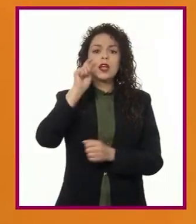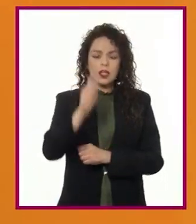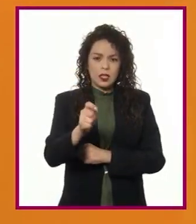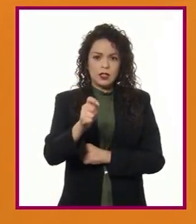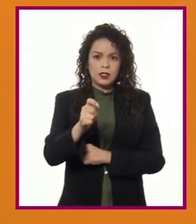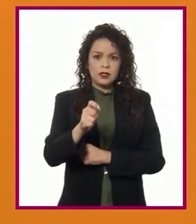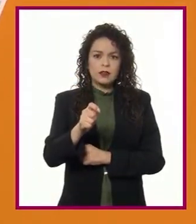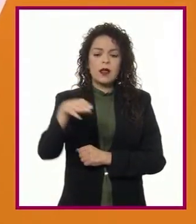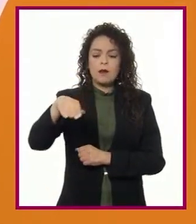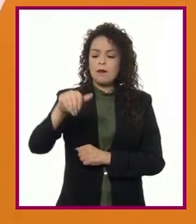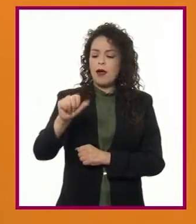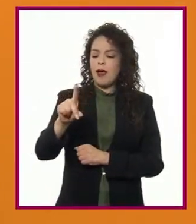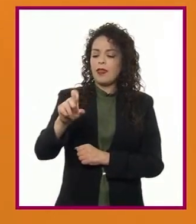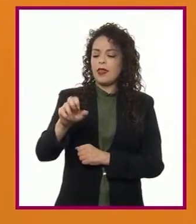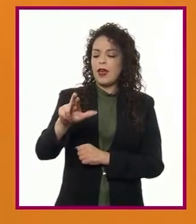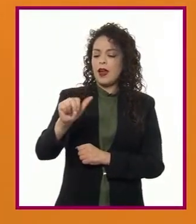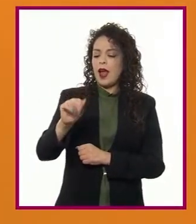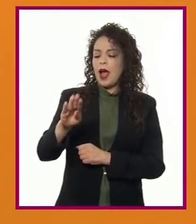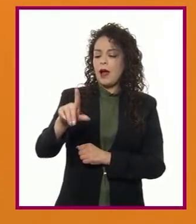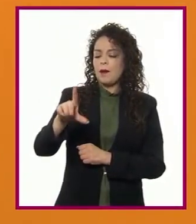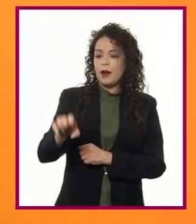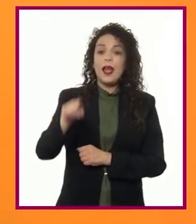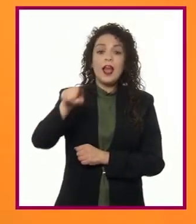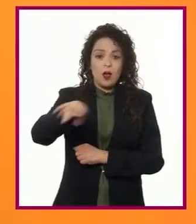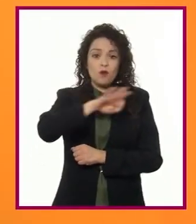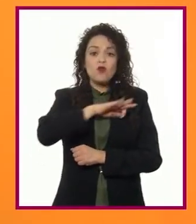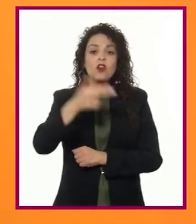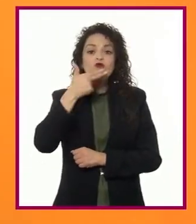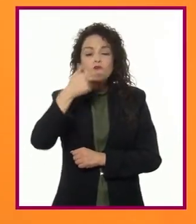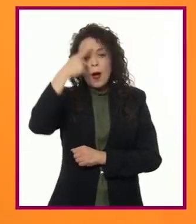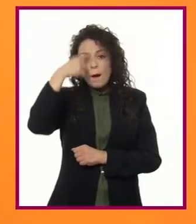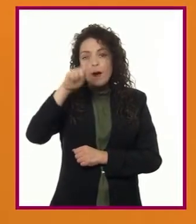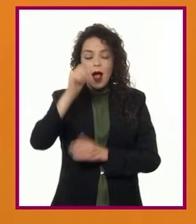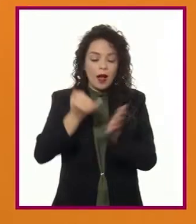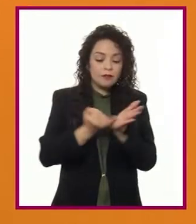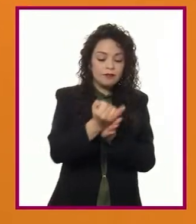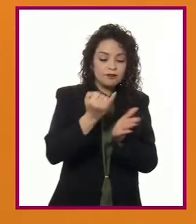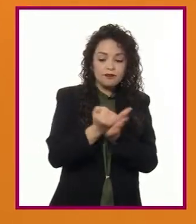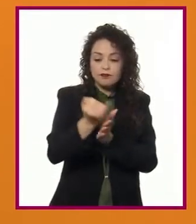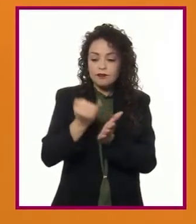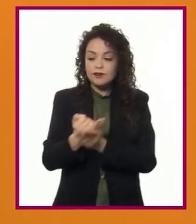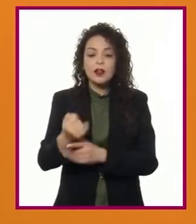decir, es un árbol que se utiliza para hacer algunos objetos con él.